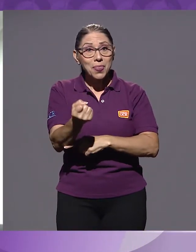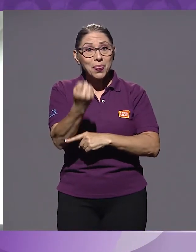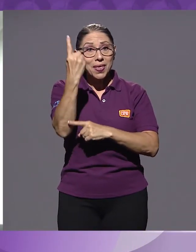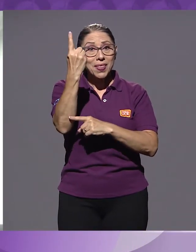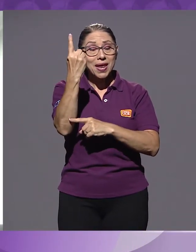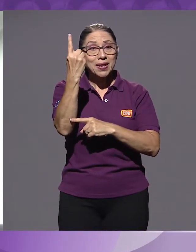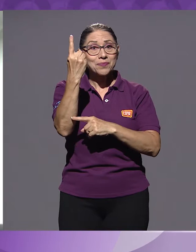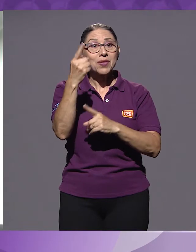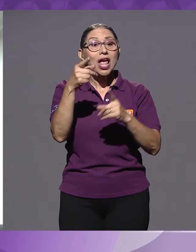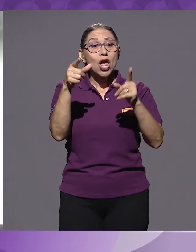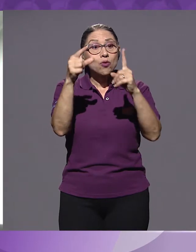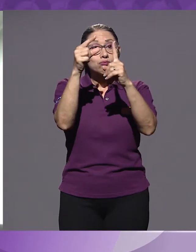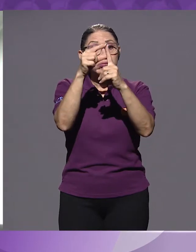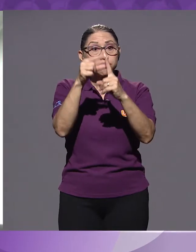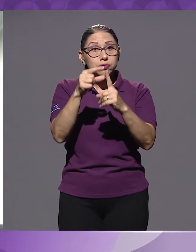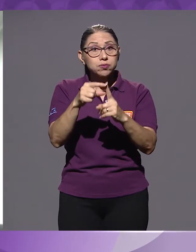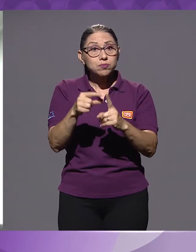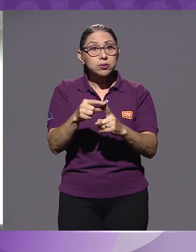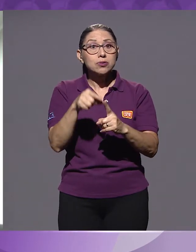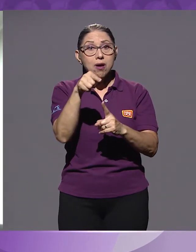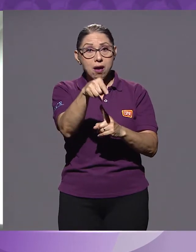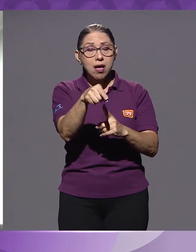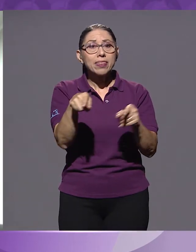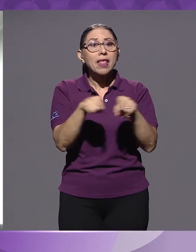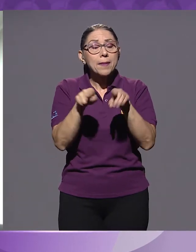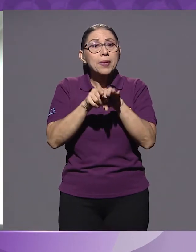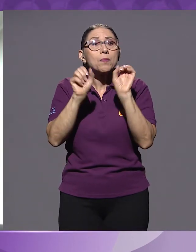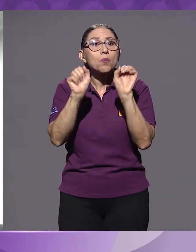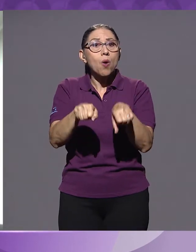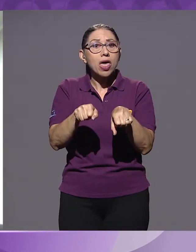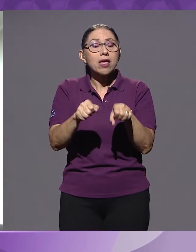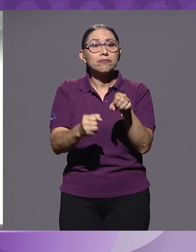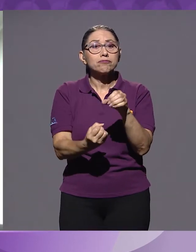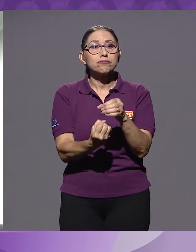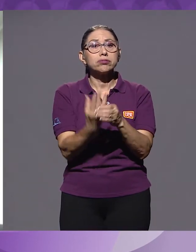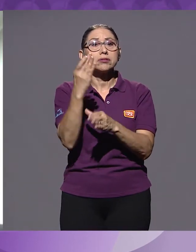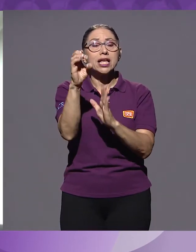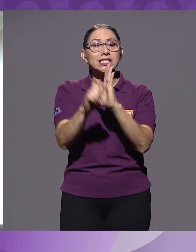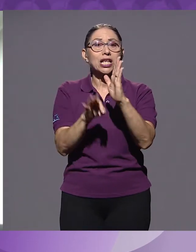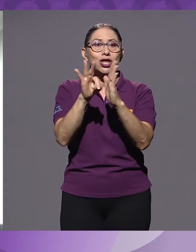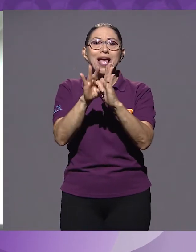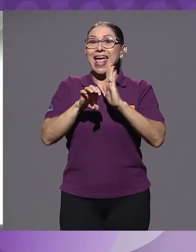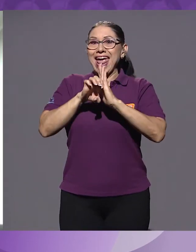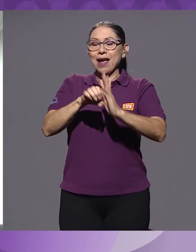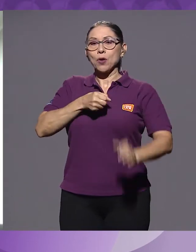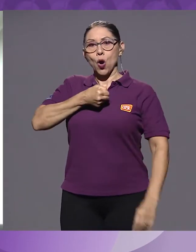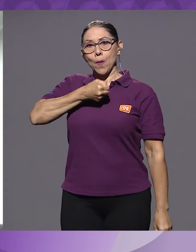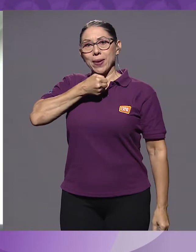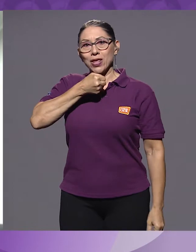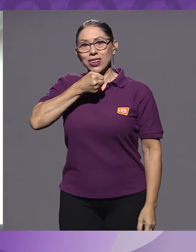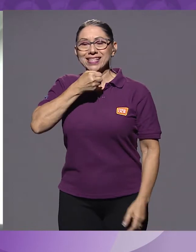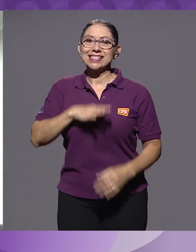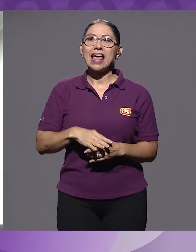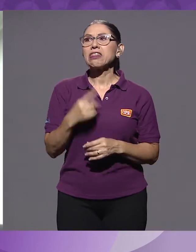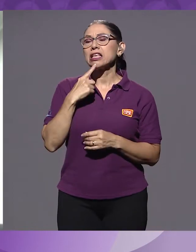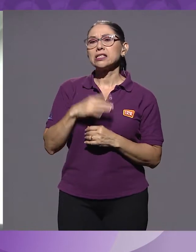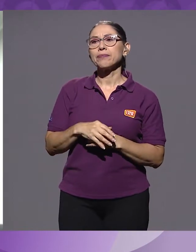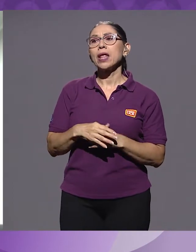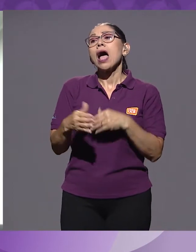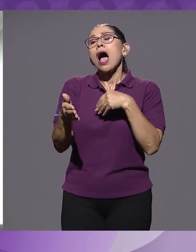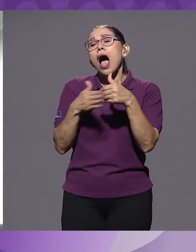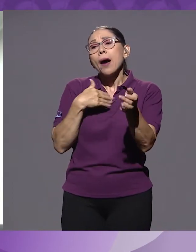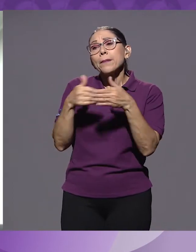alrededor de estos términos también puede generar estereotipos. Por ejemplo, cuando un periodista escribe a pesar